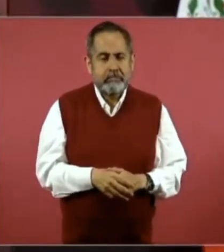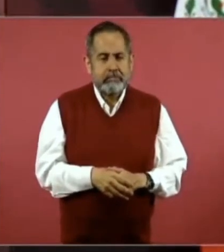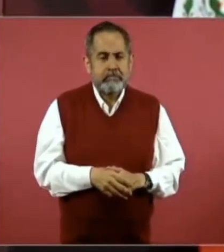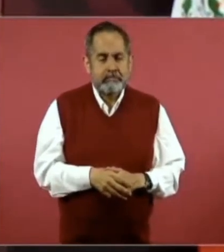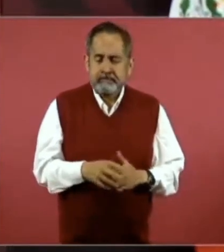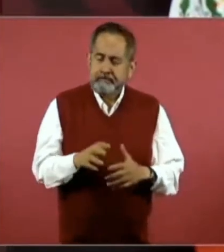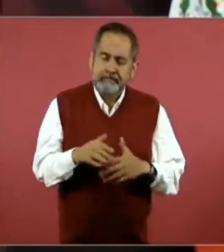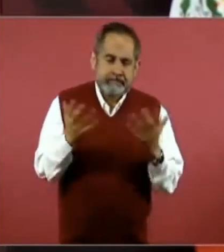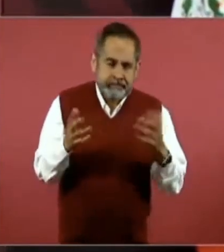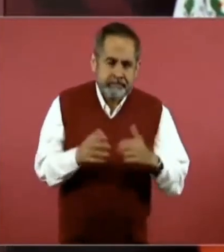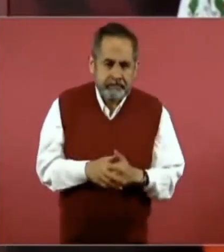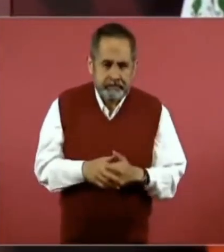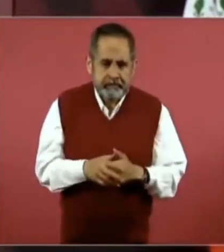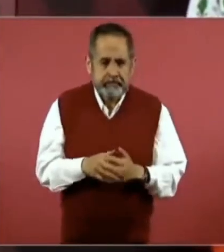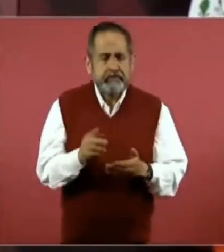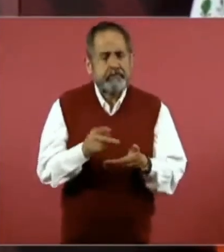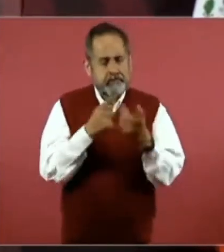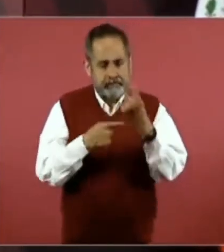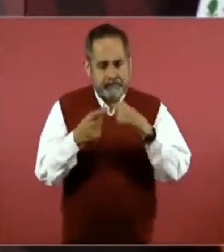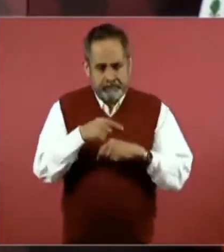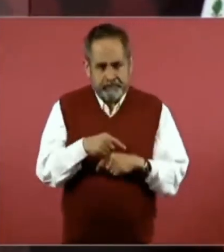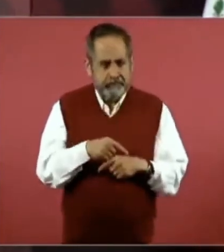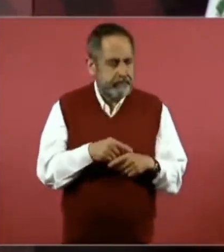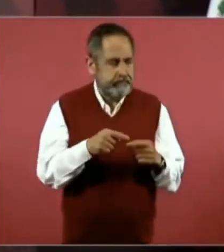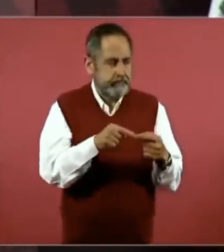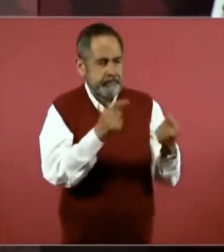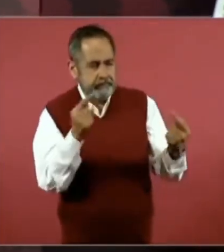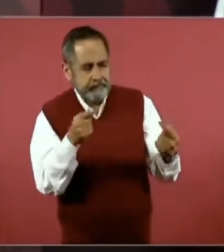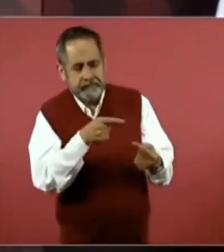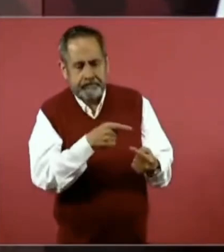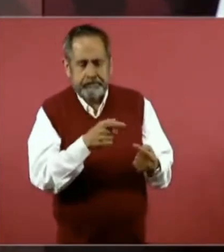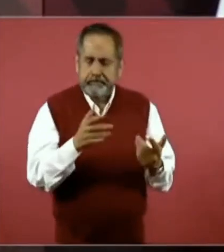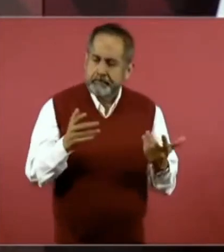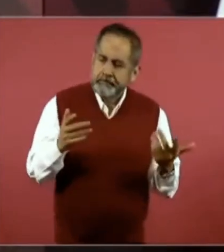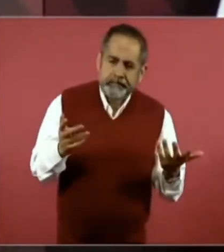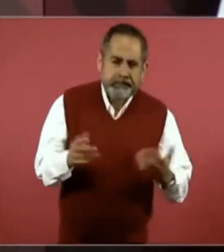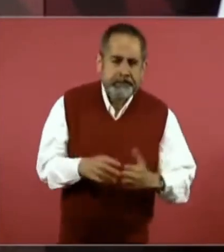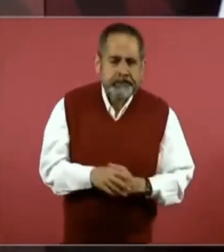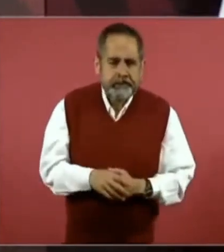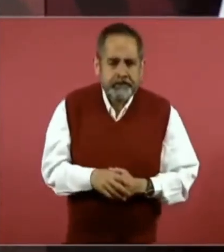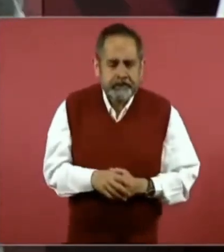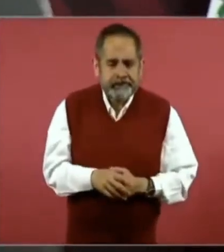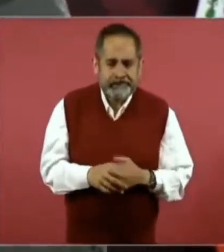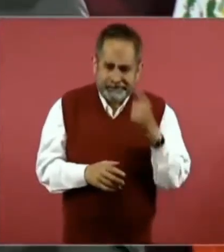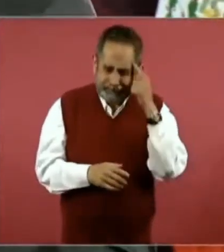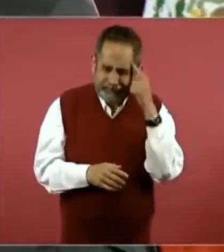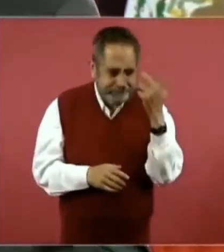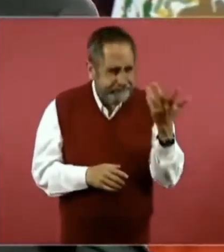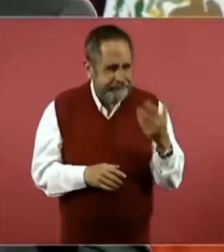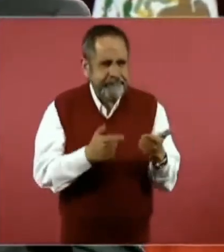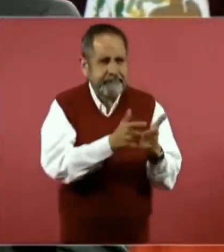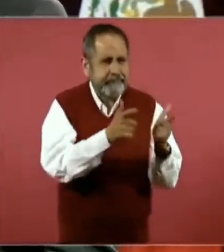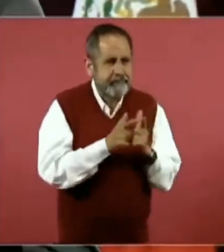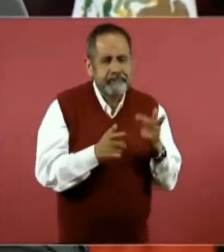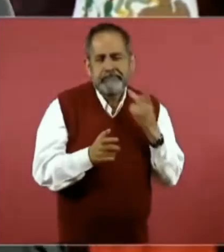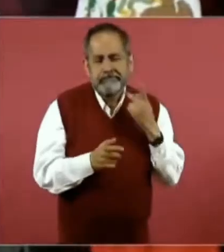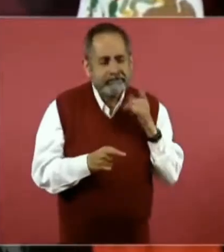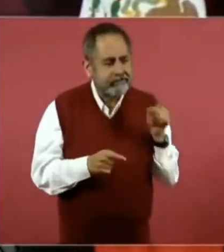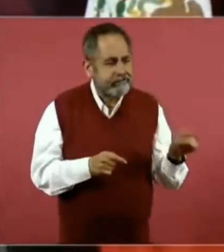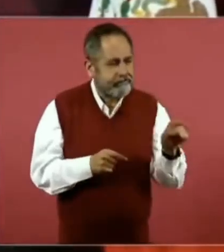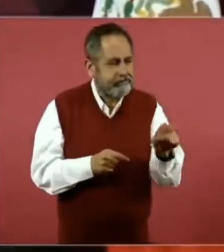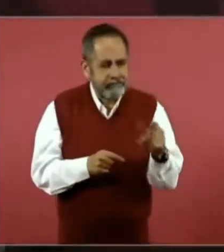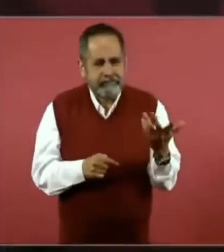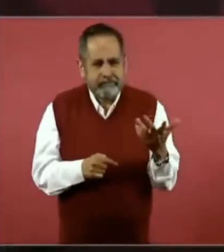Entonces, regresando a la oposición, ¿qué no pueden los partidos